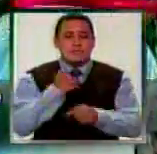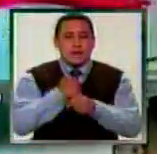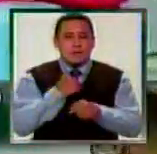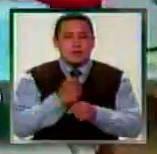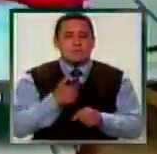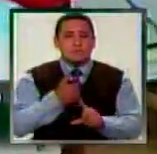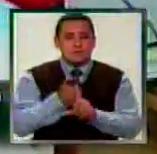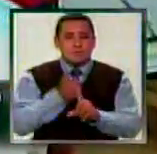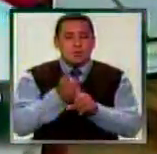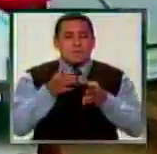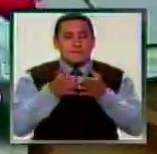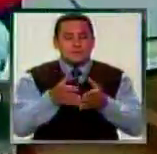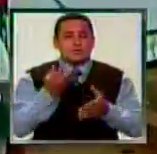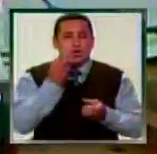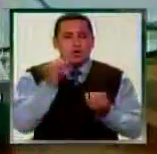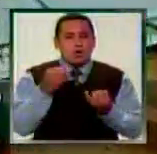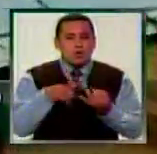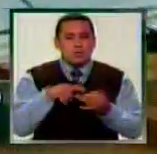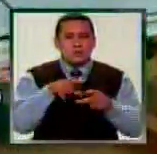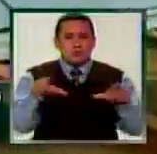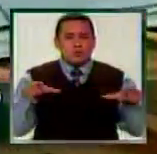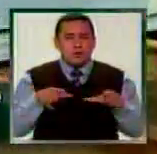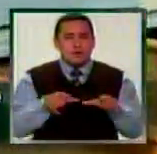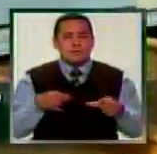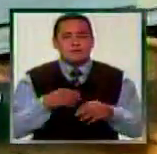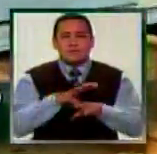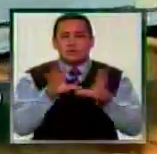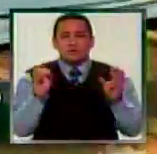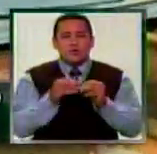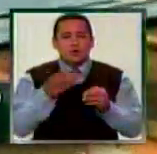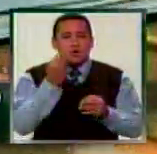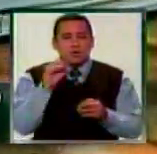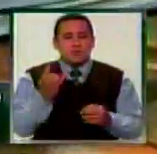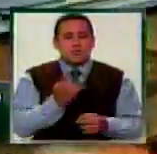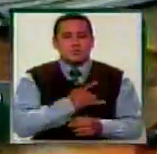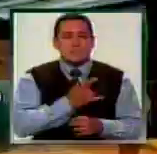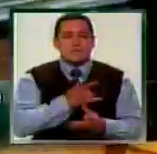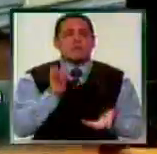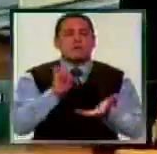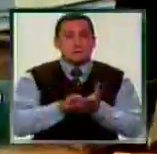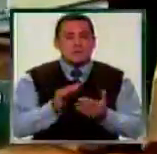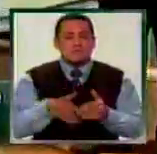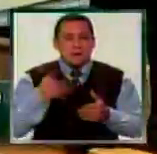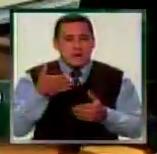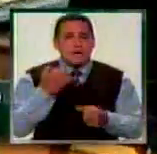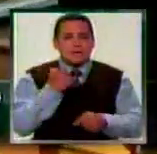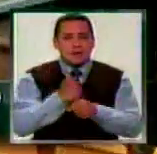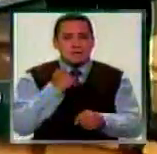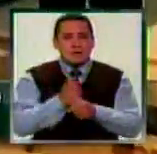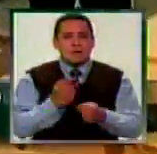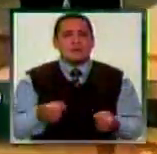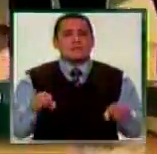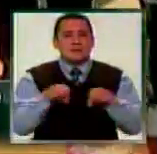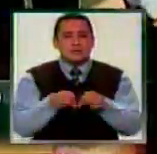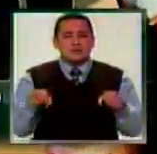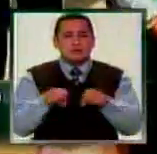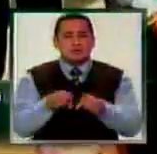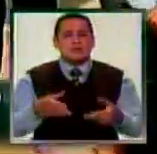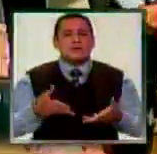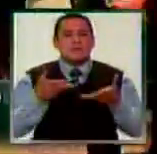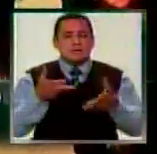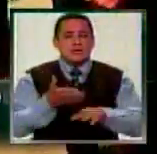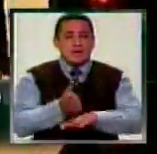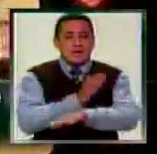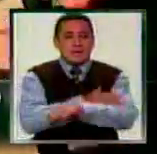propio Pisco de los jóvenes lugareños, de los jóvenes universitarios, quienes van a trabajar en la instalación y han recibido una